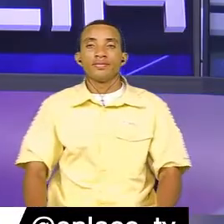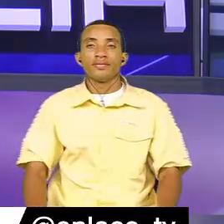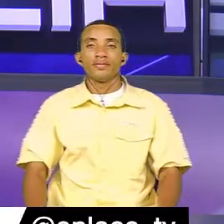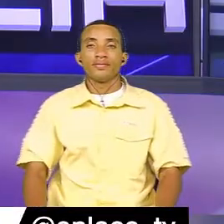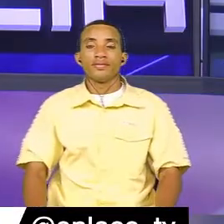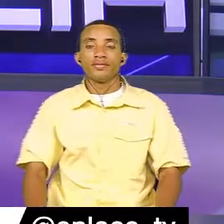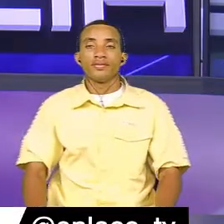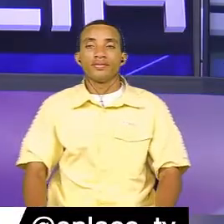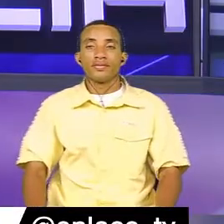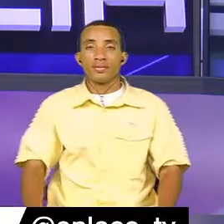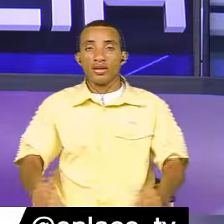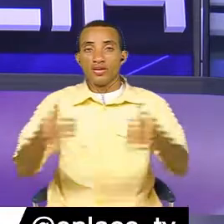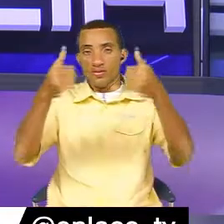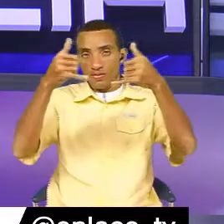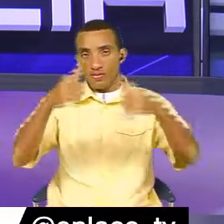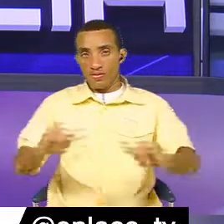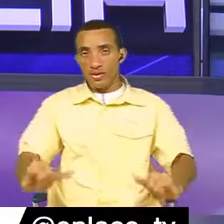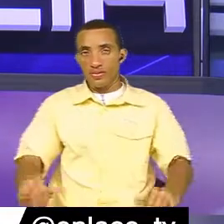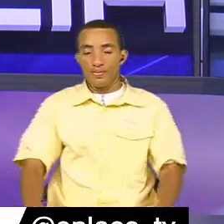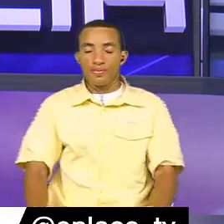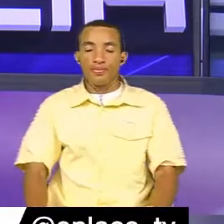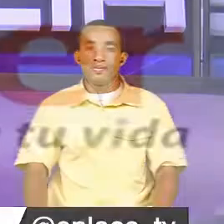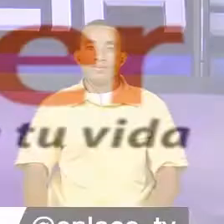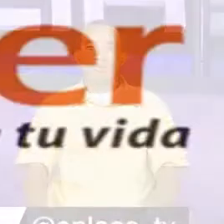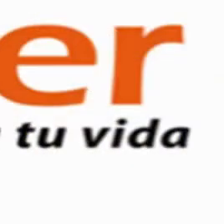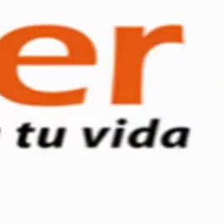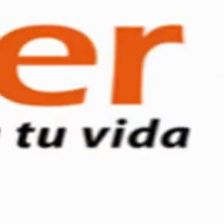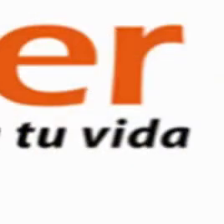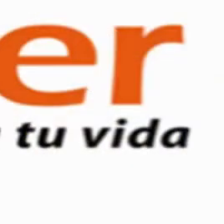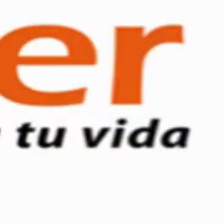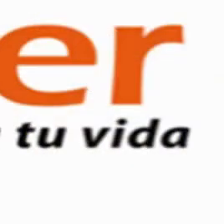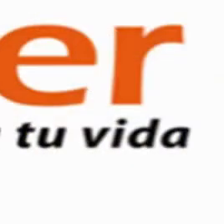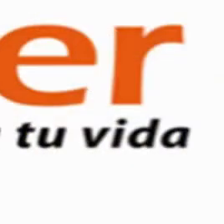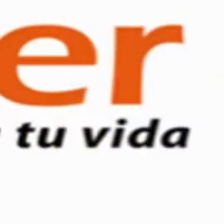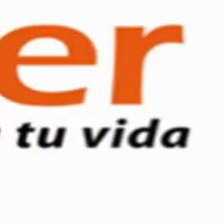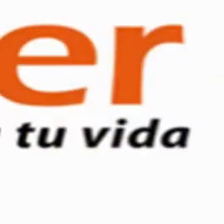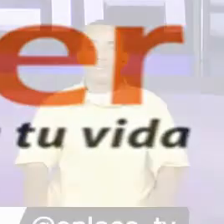También hemos llegado al final de esta emisión. Antes de despedirnos, recuerde, materiales eléctricos